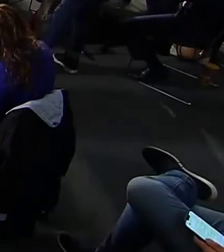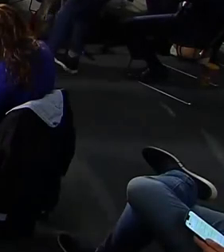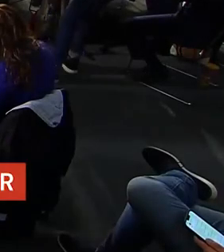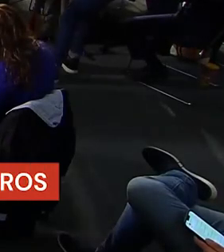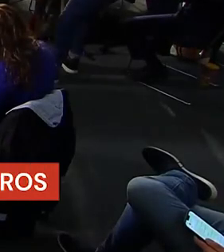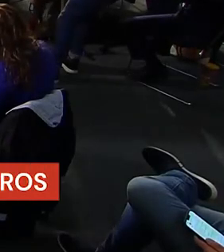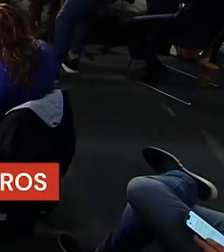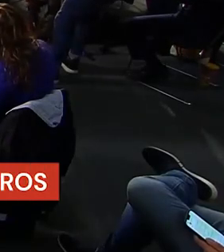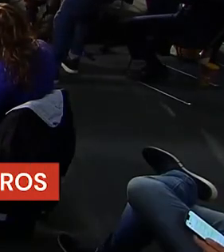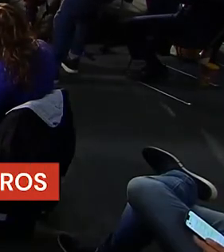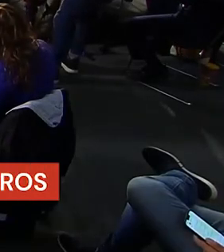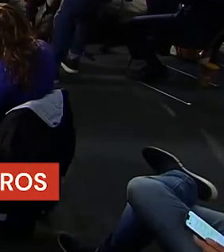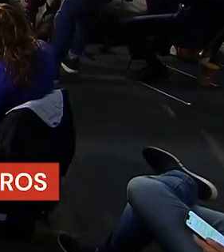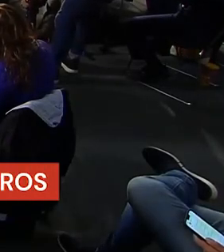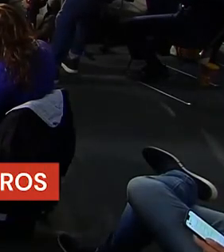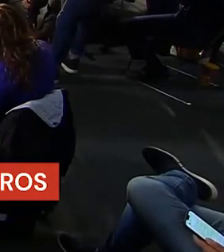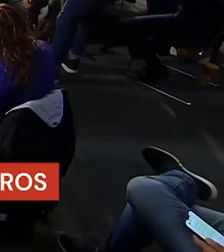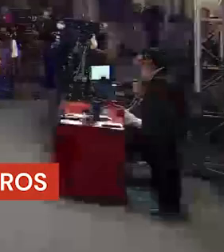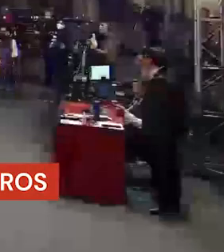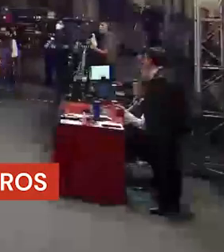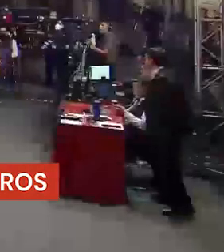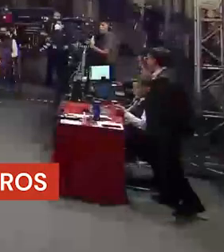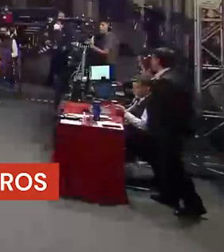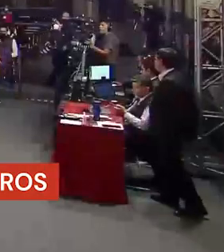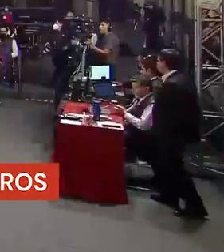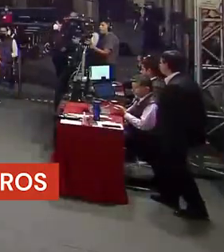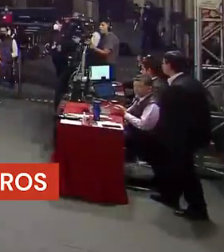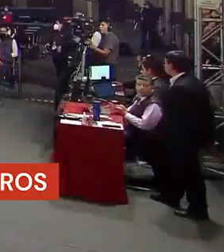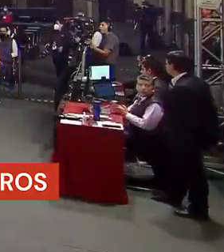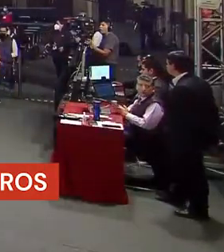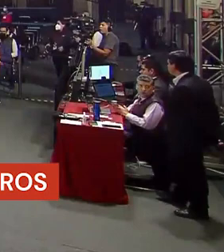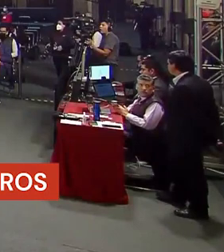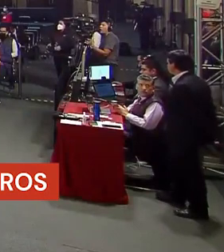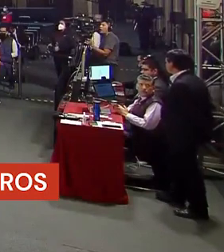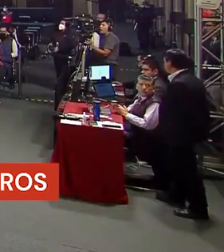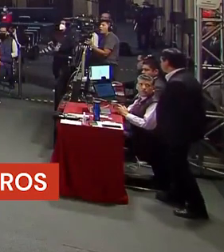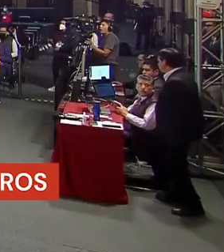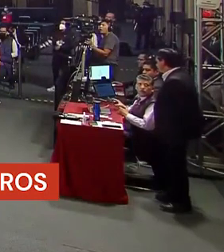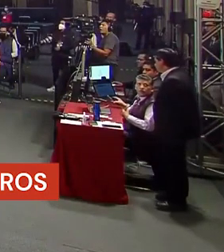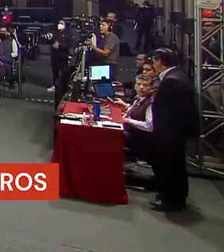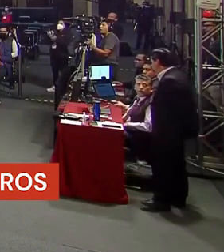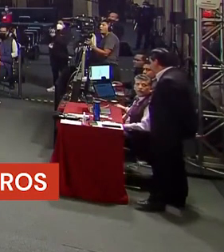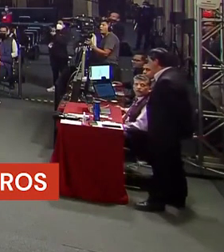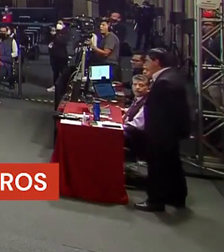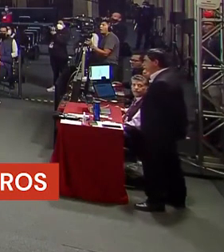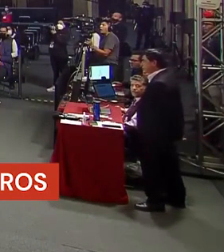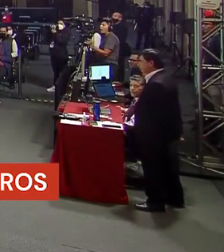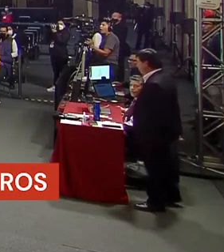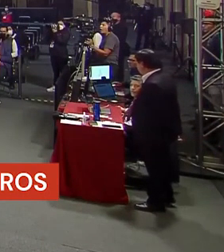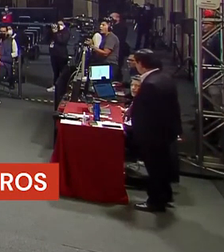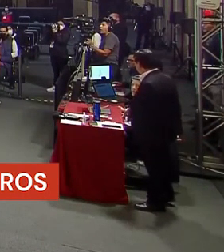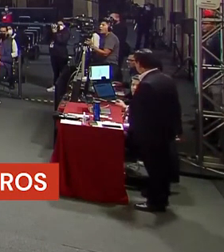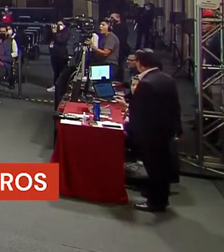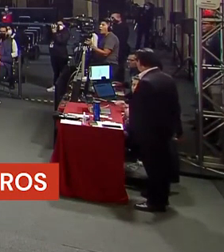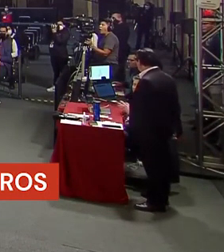Muy bien. ¿Se tiene algún cálculo de cuánto se puede llevar este proceso de extradición a Estados Unidos? No sabemos.